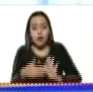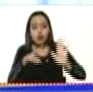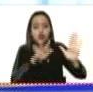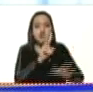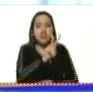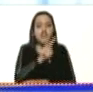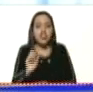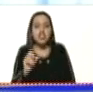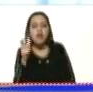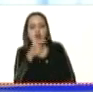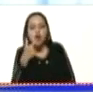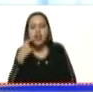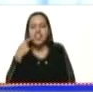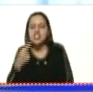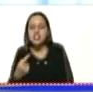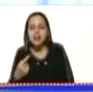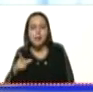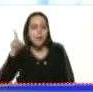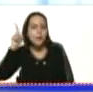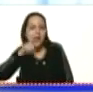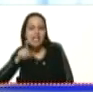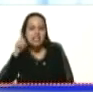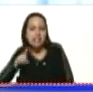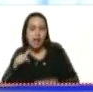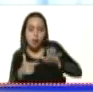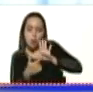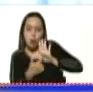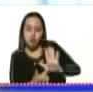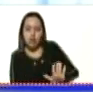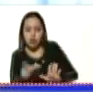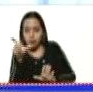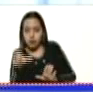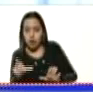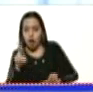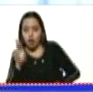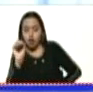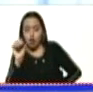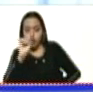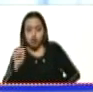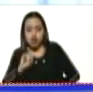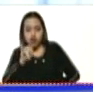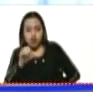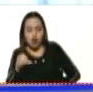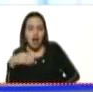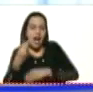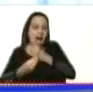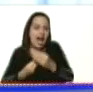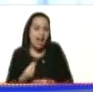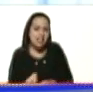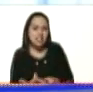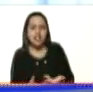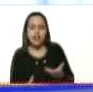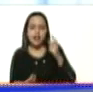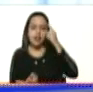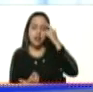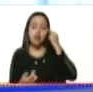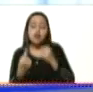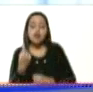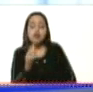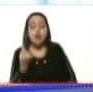desprestigiarlo, haciendo ver que solo era un opinador de oficio. De nuevo le escribe al